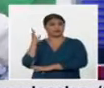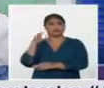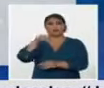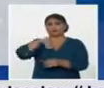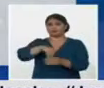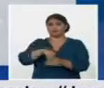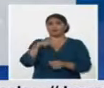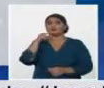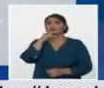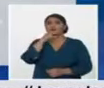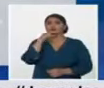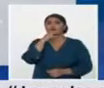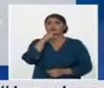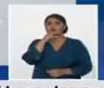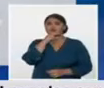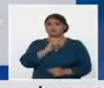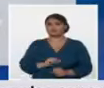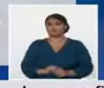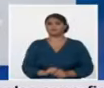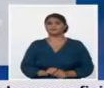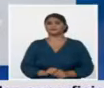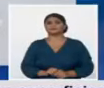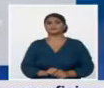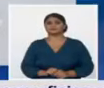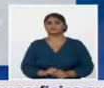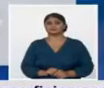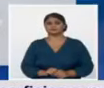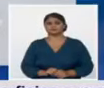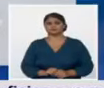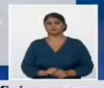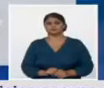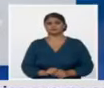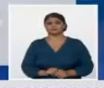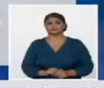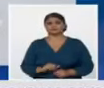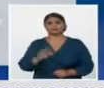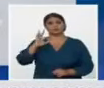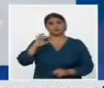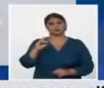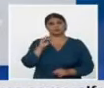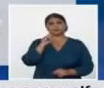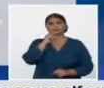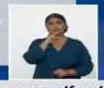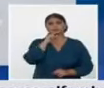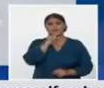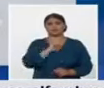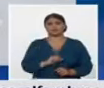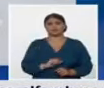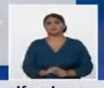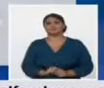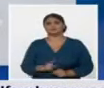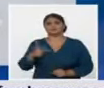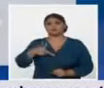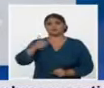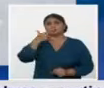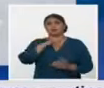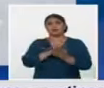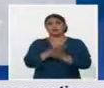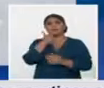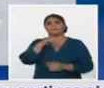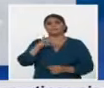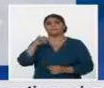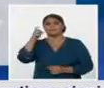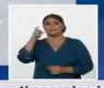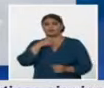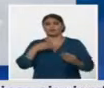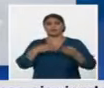Rusia, o sea, viajeros cubanos procedentes de Rusia, 80. De Jamaica, Panamá, España y Estados